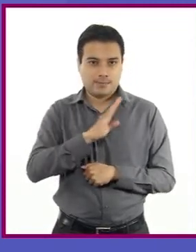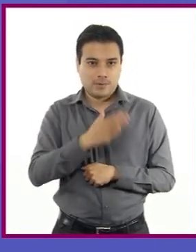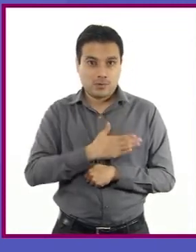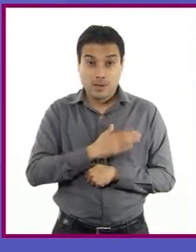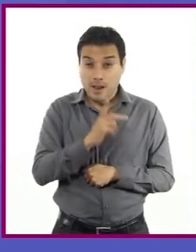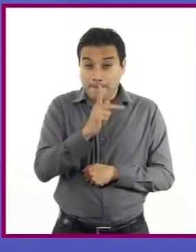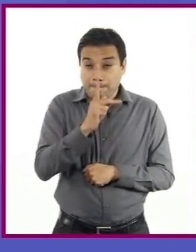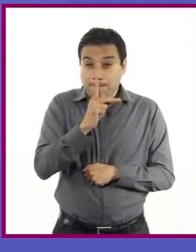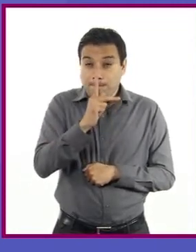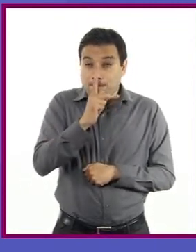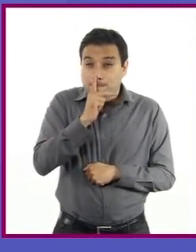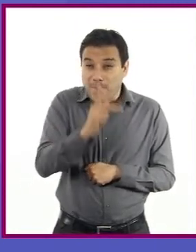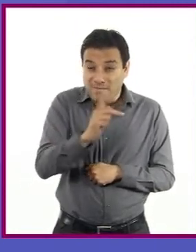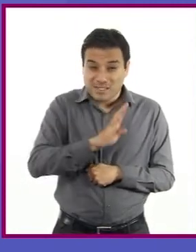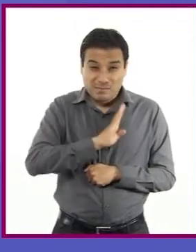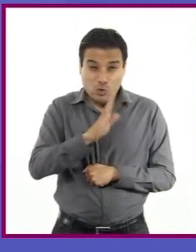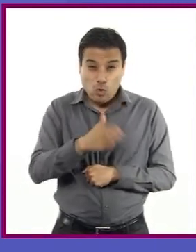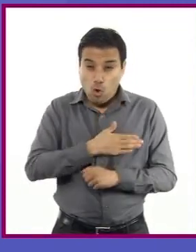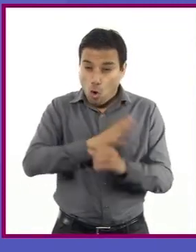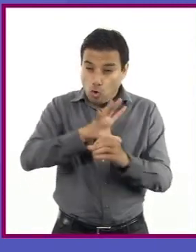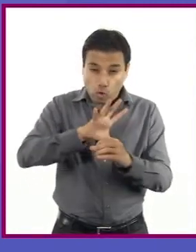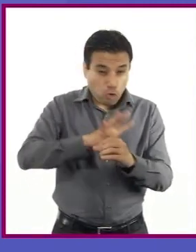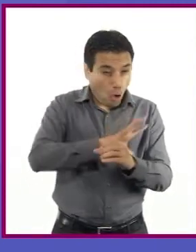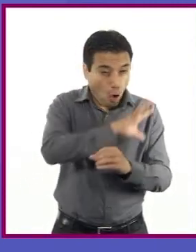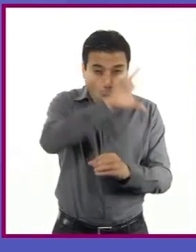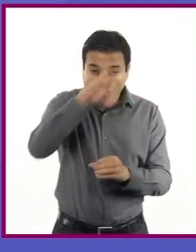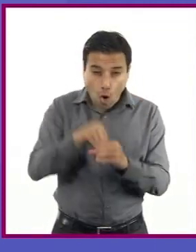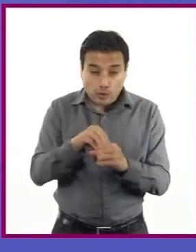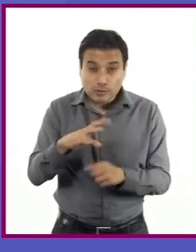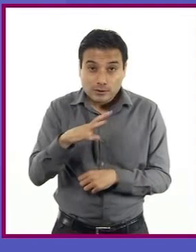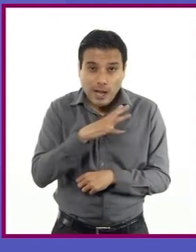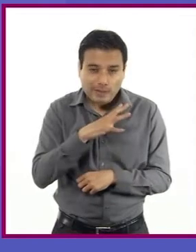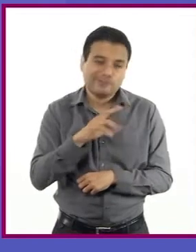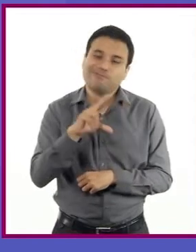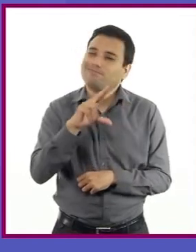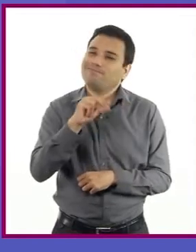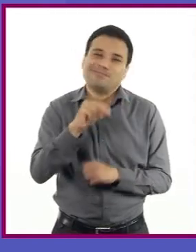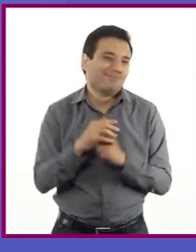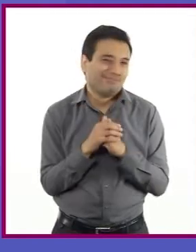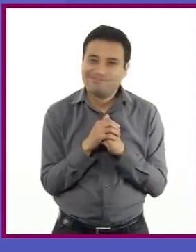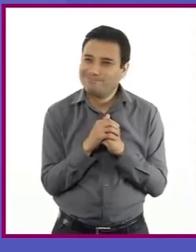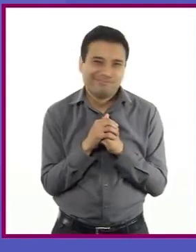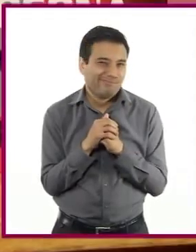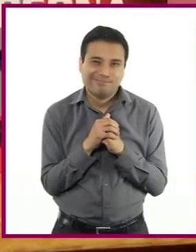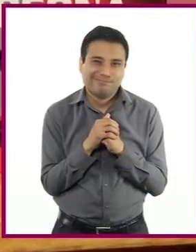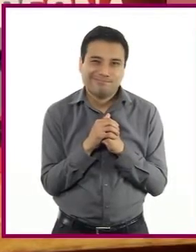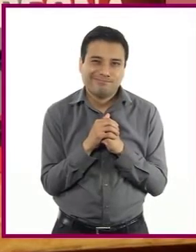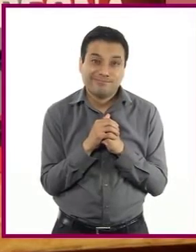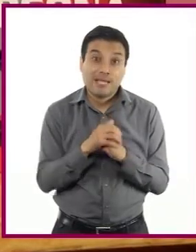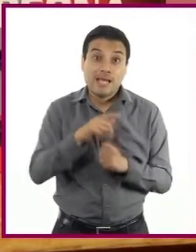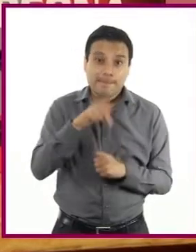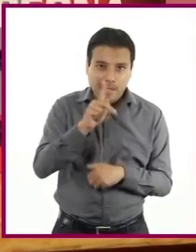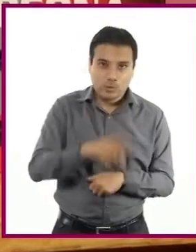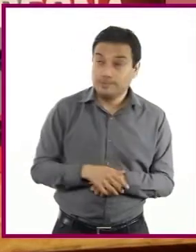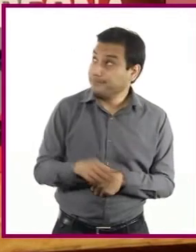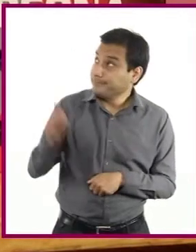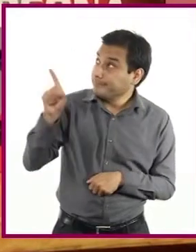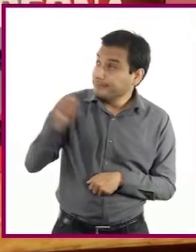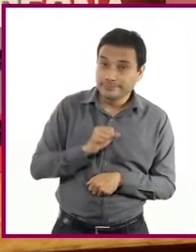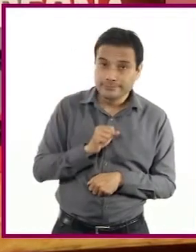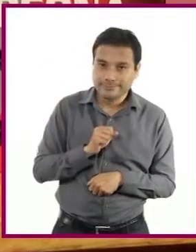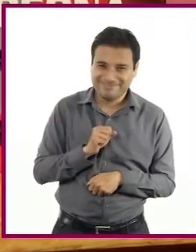palabras de nuestro idioma, la verdad es que ningún diccionario consigna todas. Sin embargo, este diccionario,